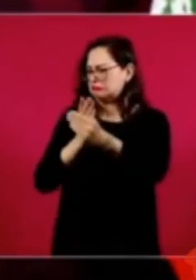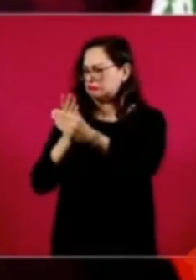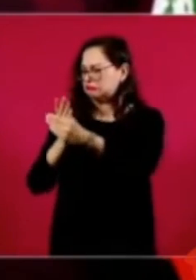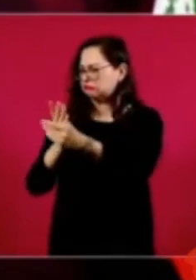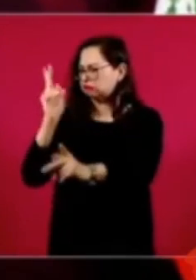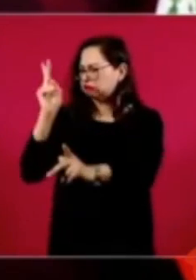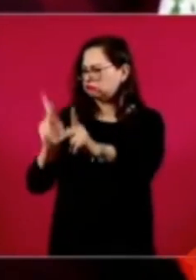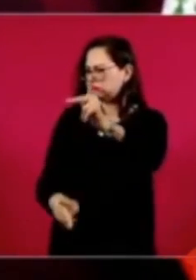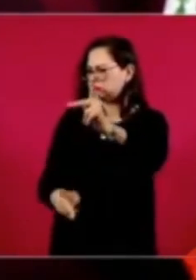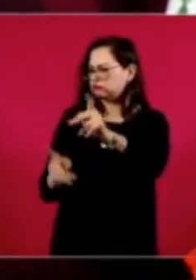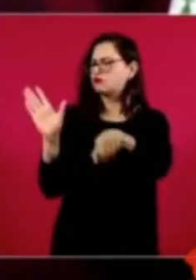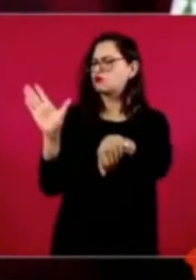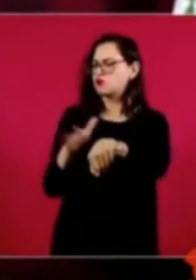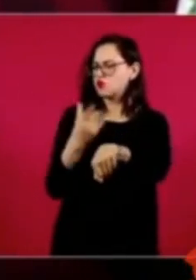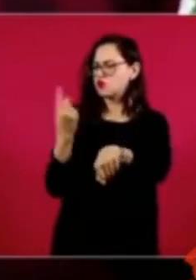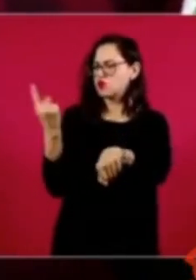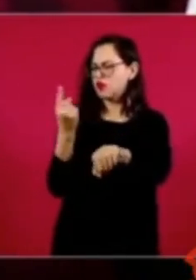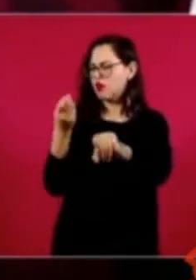de los